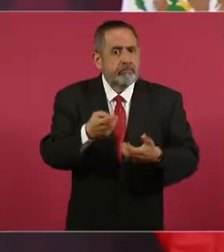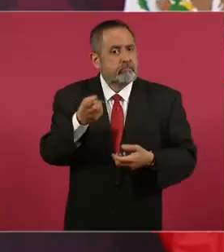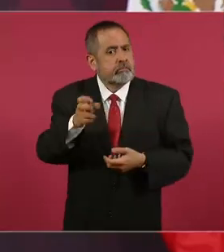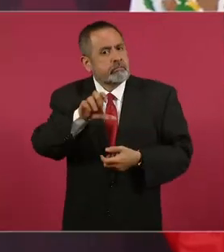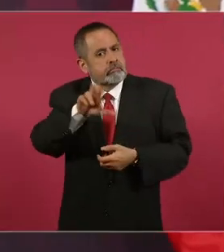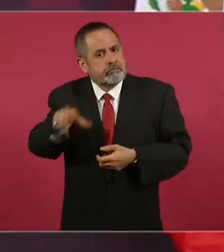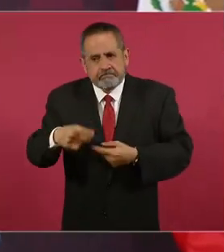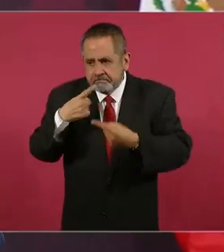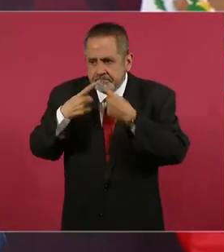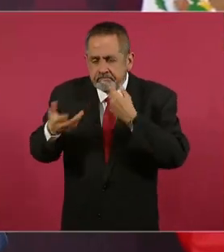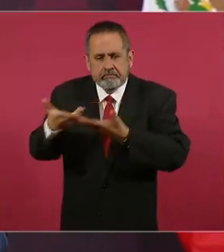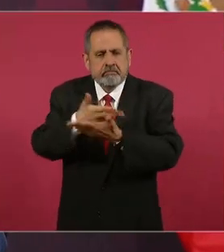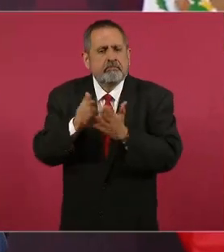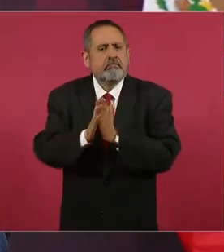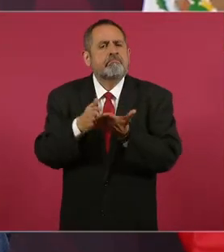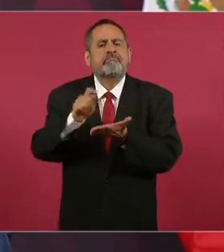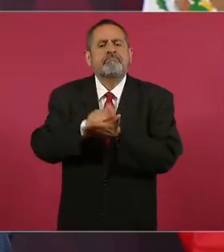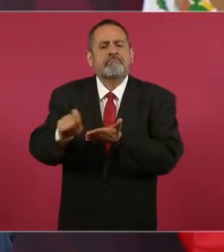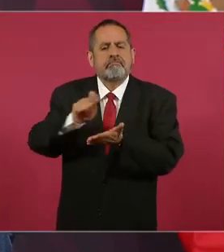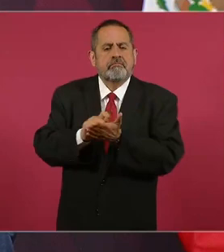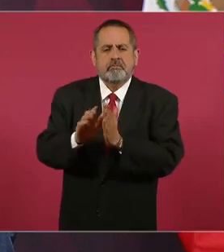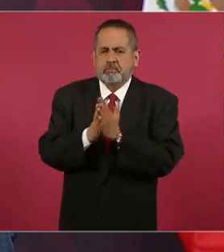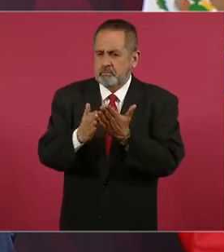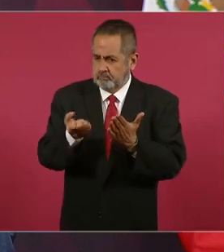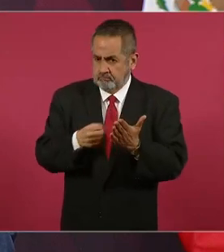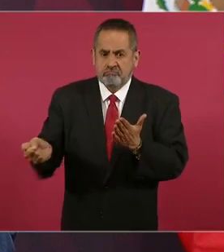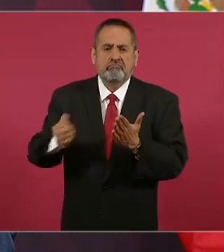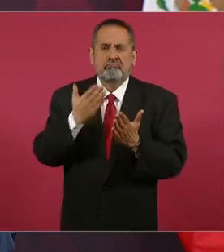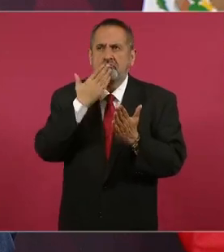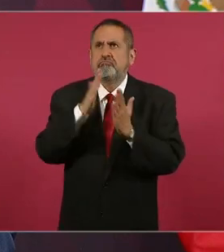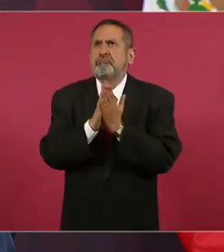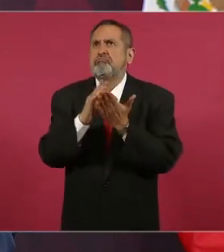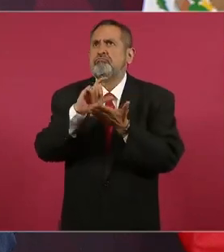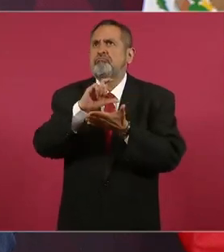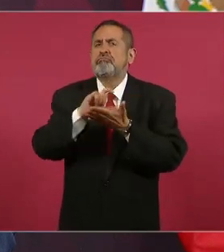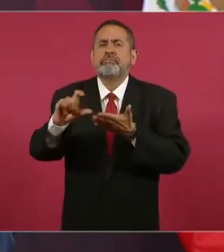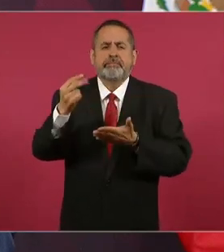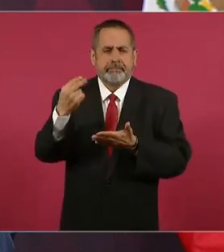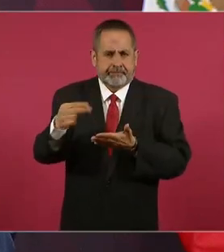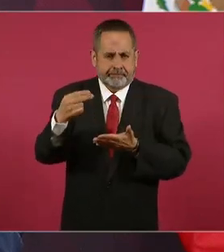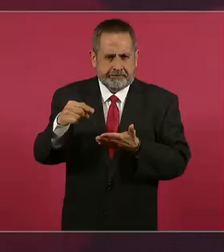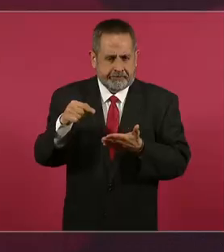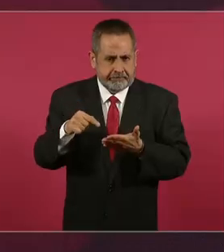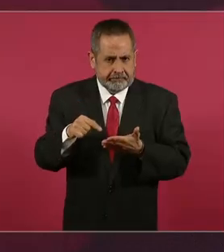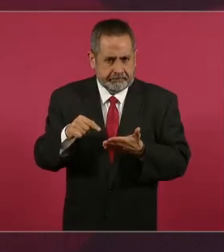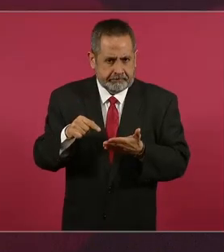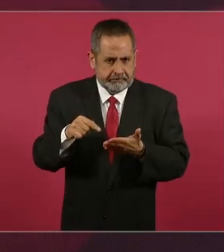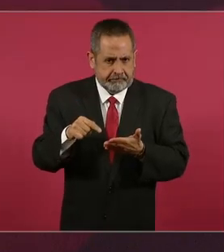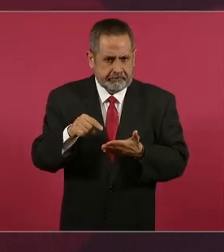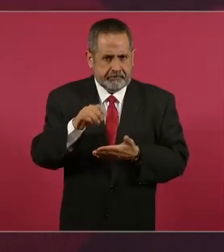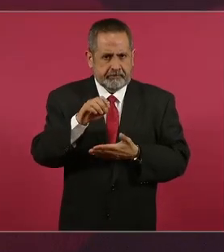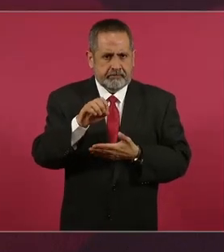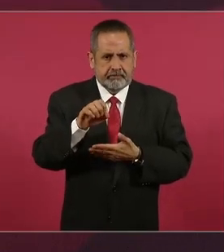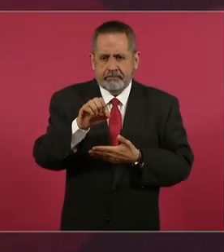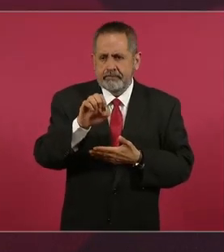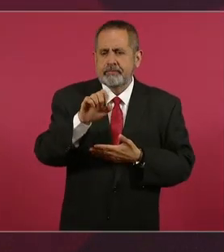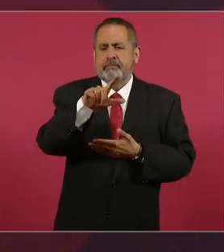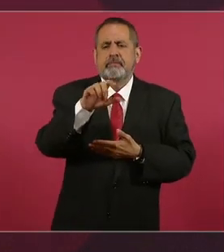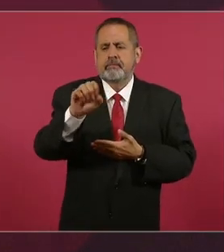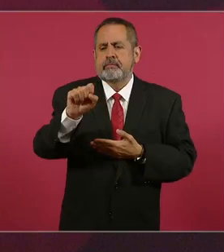Rica escribió un libro bueno que se llama El zar de